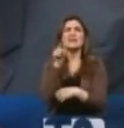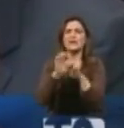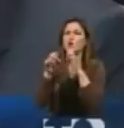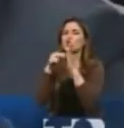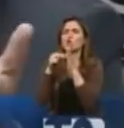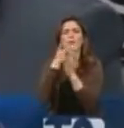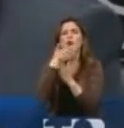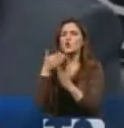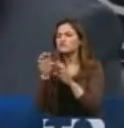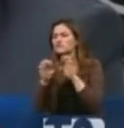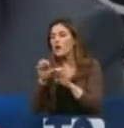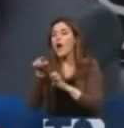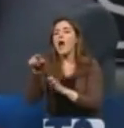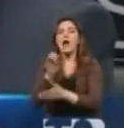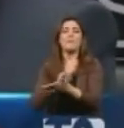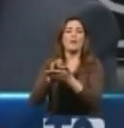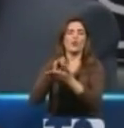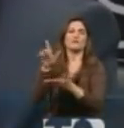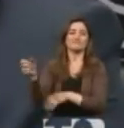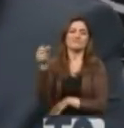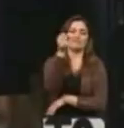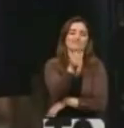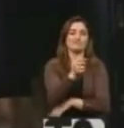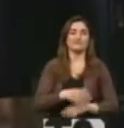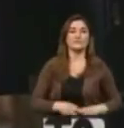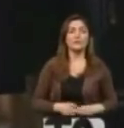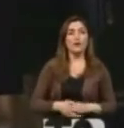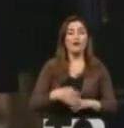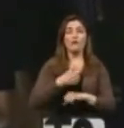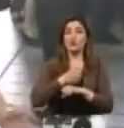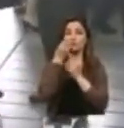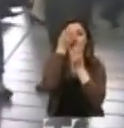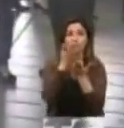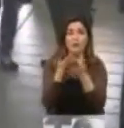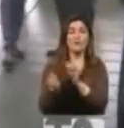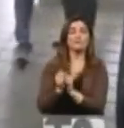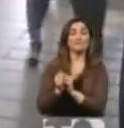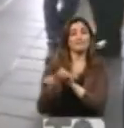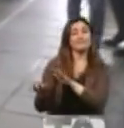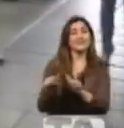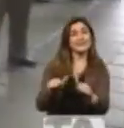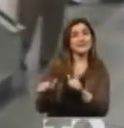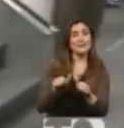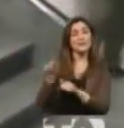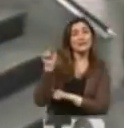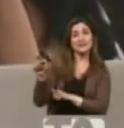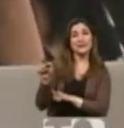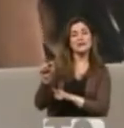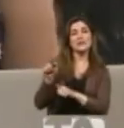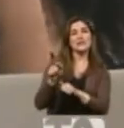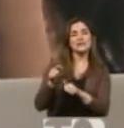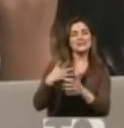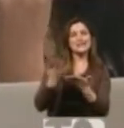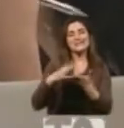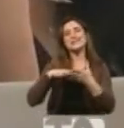concurso, de esa evaluación, pasa a tener la subrogancia. Las autoridades informaron que el trámite disciplinario contra Moreno lo resuelve la Dirección Provincial